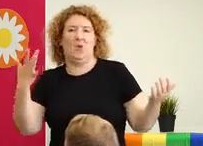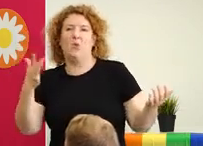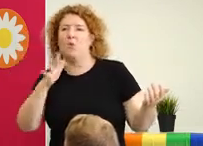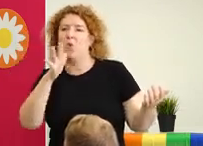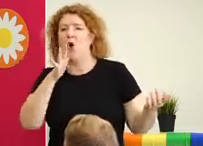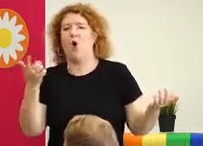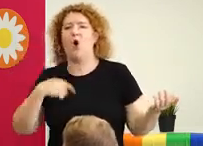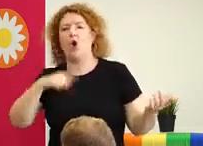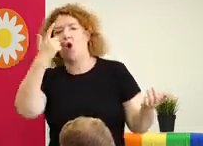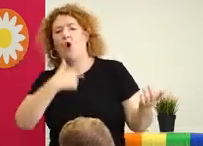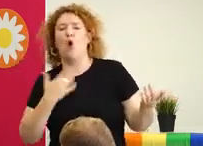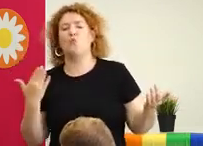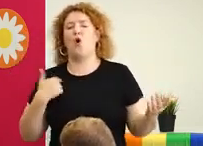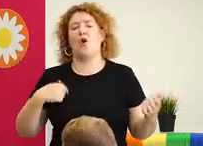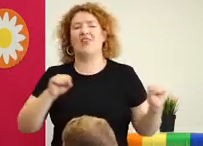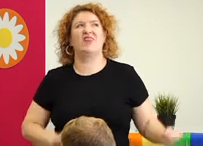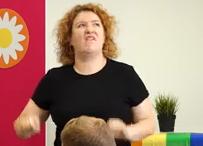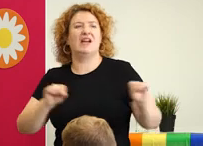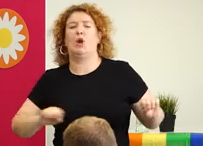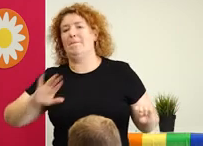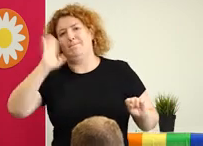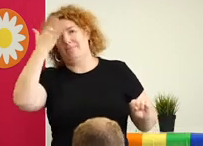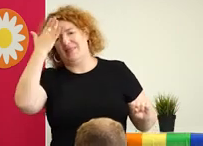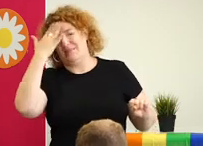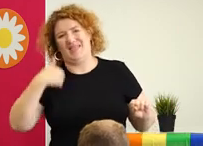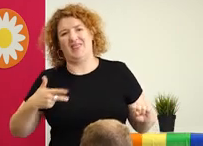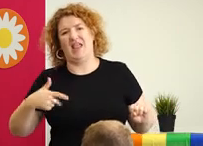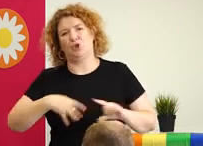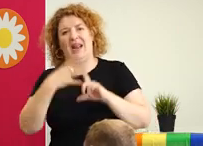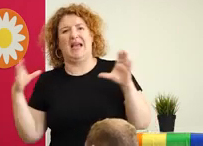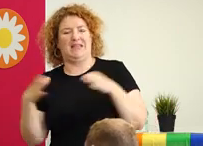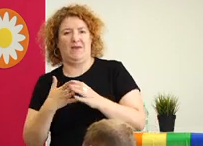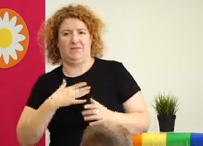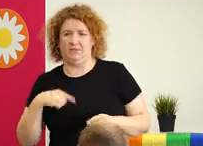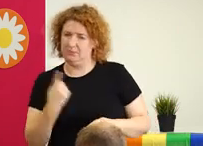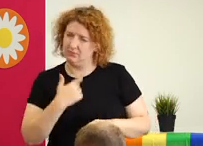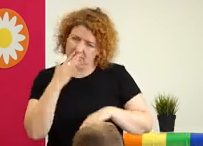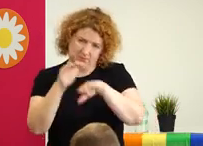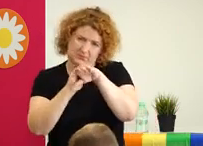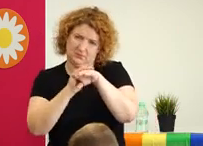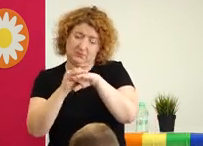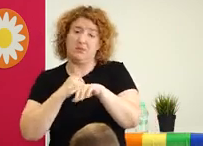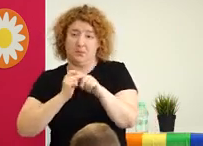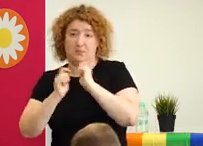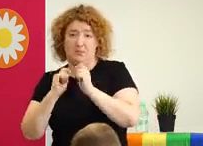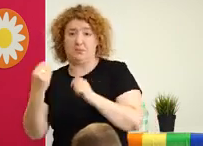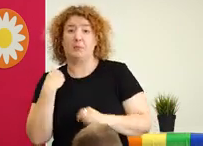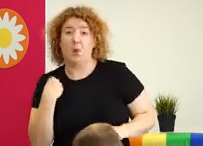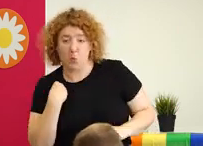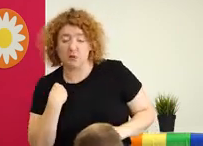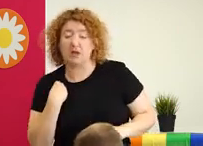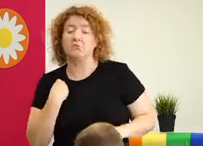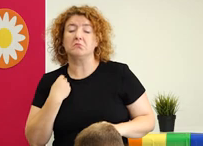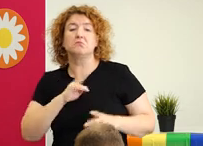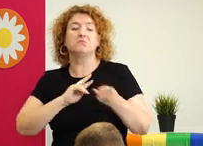querido escuchar era: todas las comunidades están obligadas a respetar una ley de ámbito estatal. Con